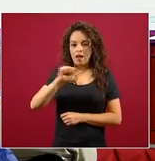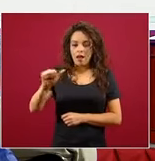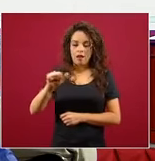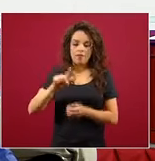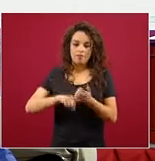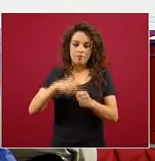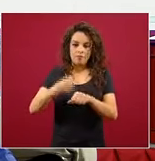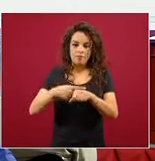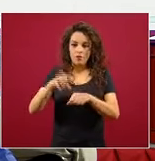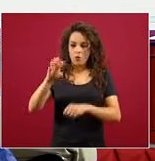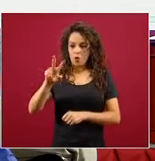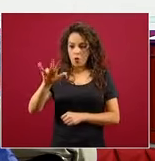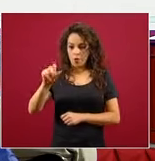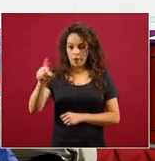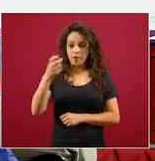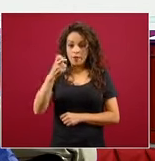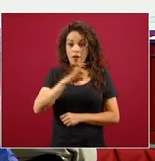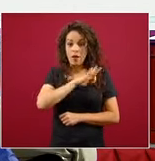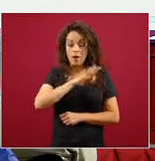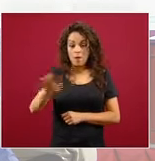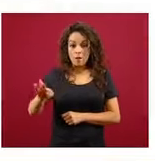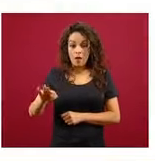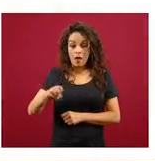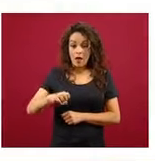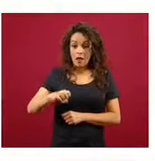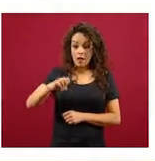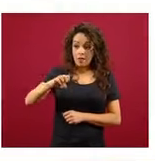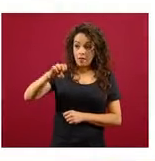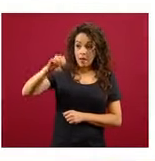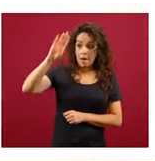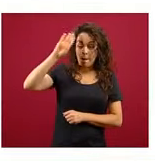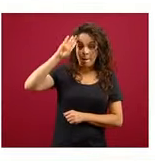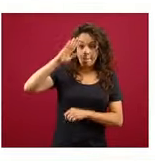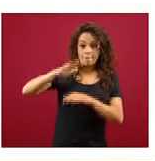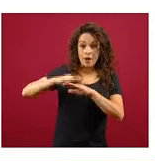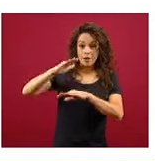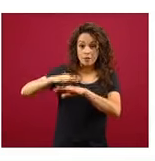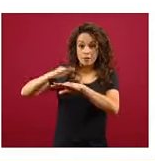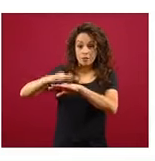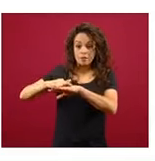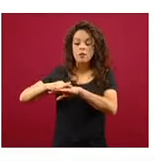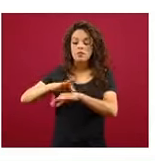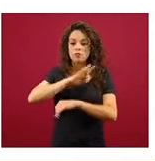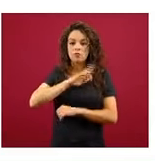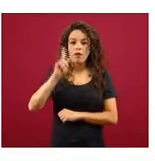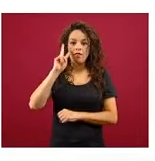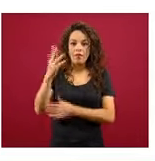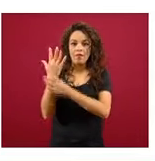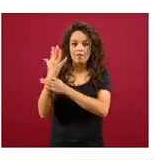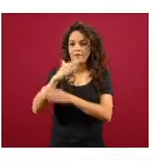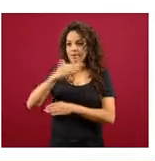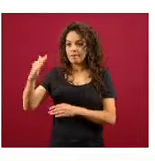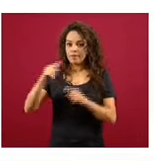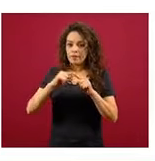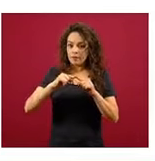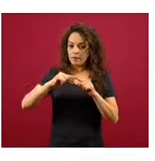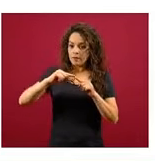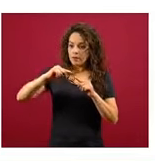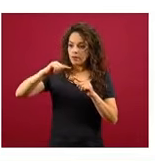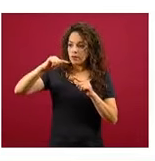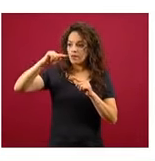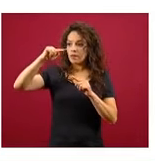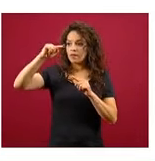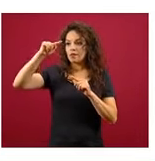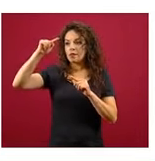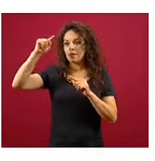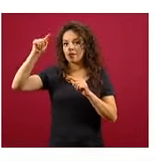se va incrementando la edad, vamos avanzando en los grupos de edad hacia la derecha, esta curva de color verde se va a